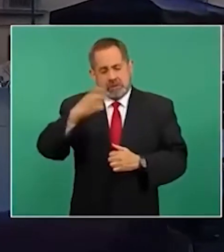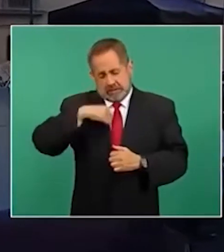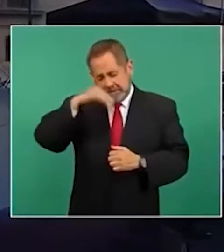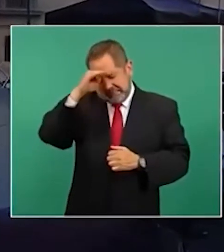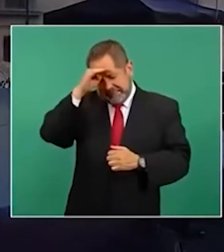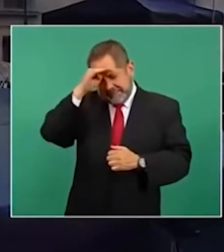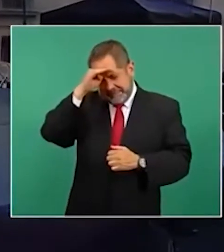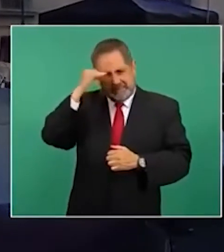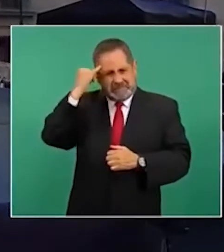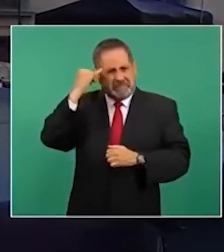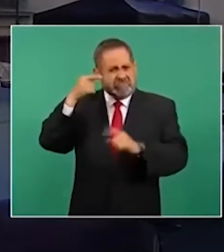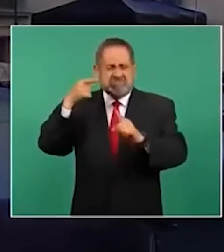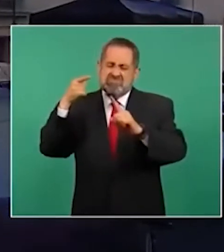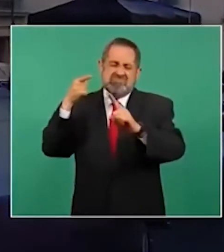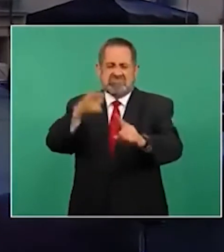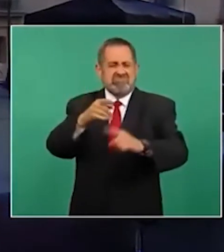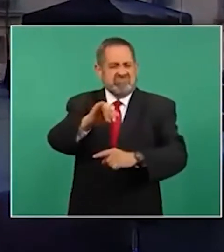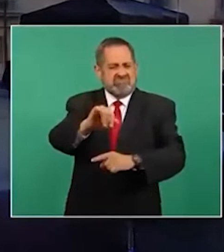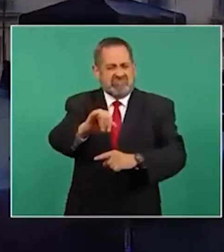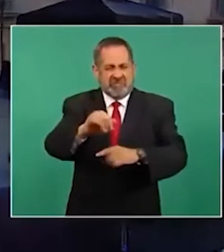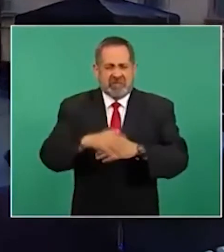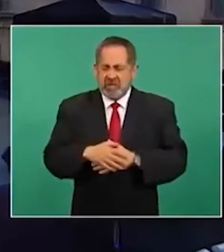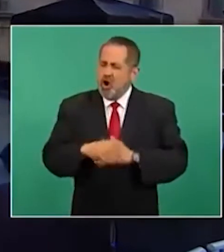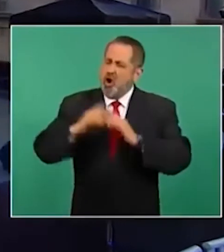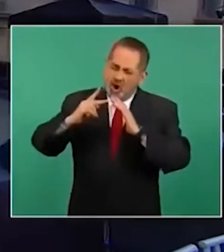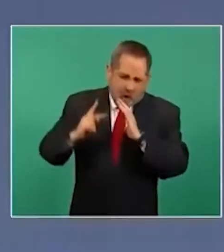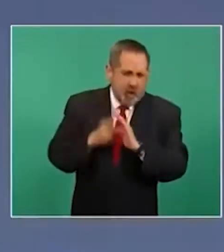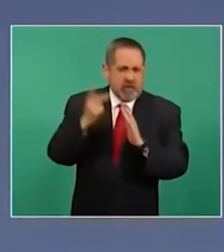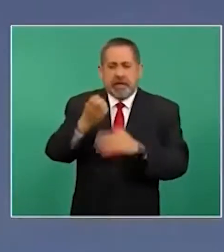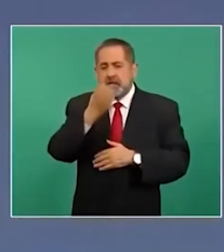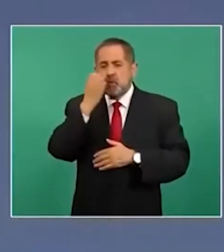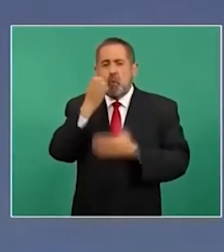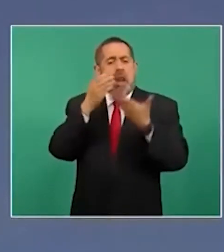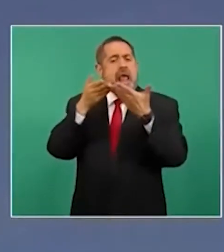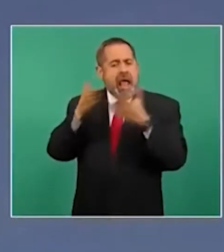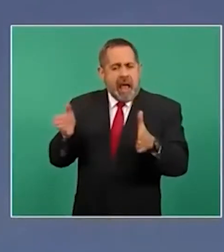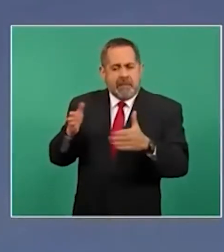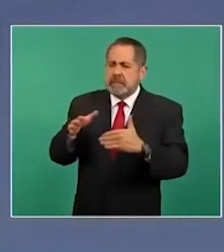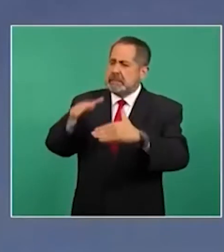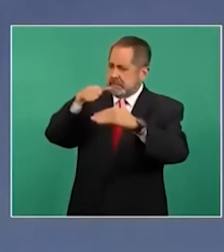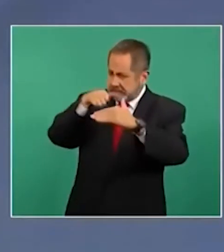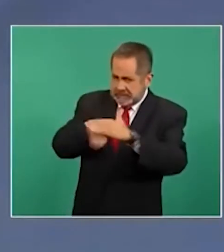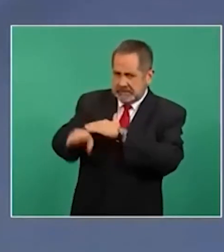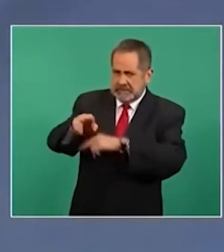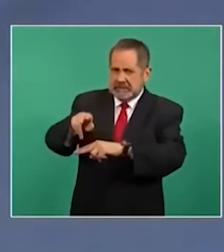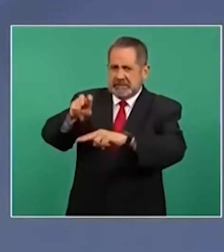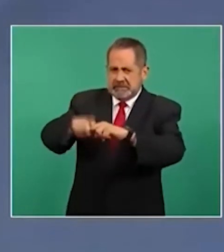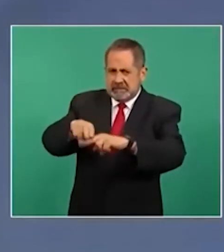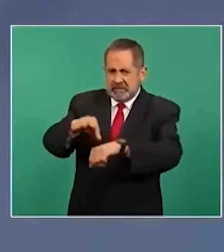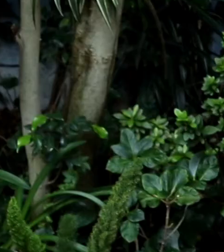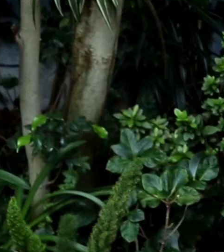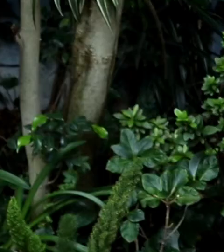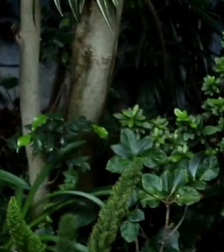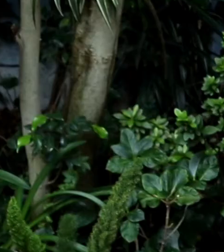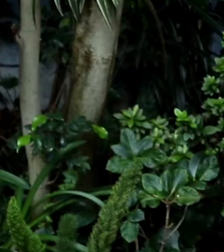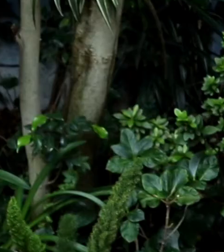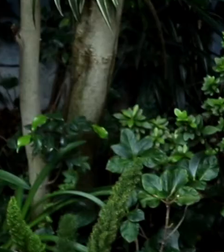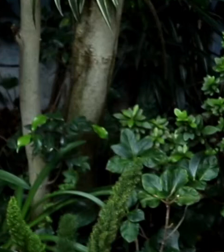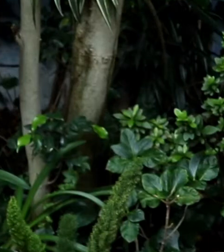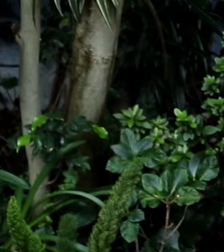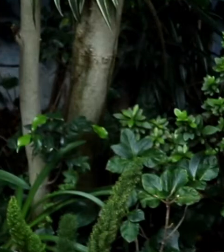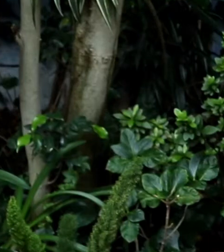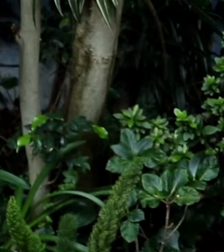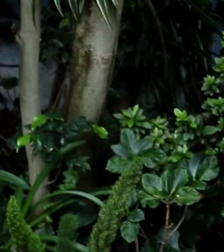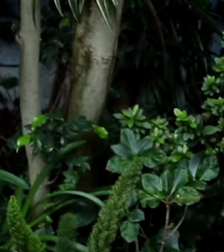vista los mensajes políticos, los símbolos políticos que el presidente López Obrador todos los días nos manda a todos los mexicanos, y eso